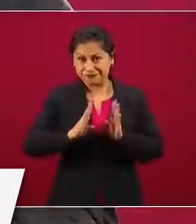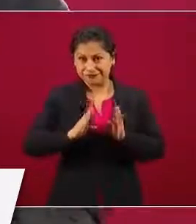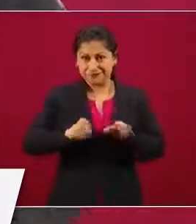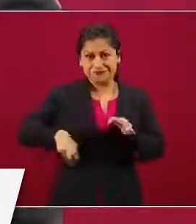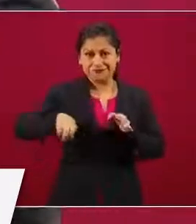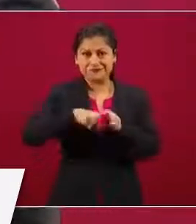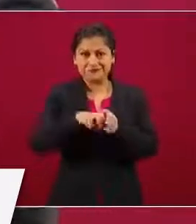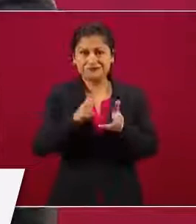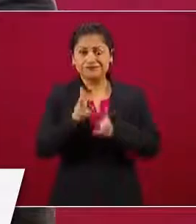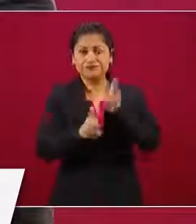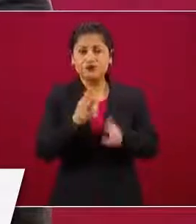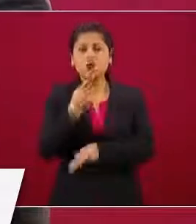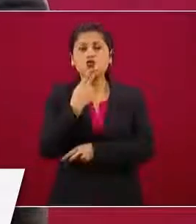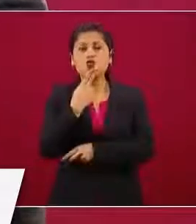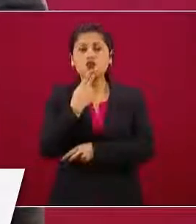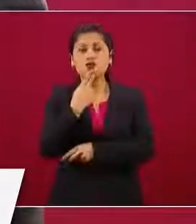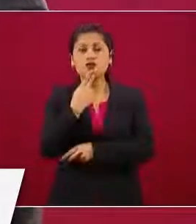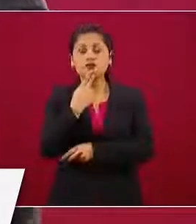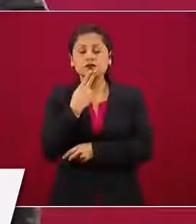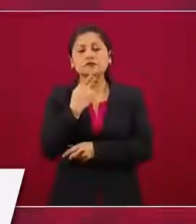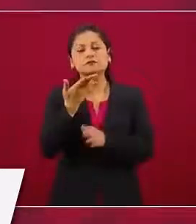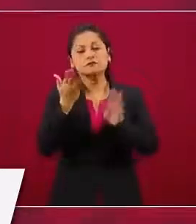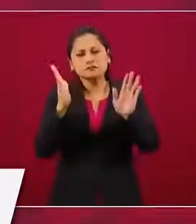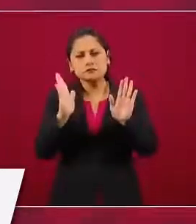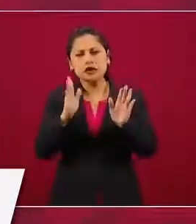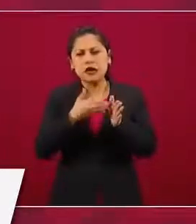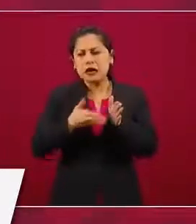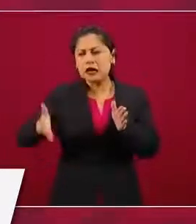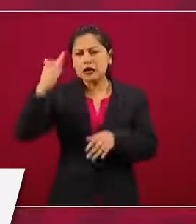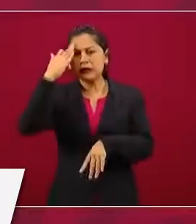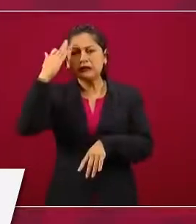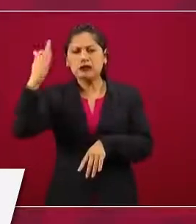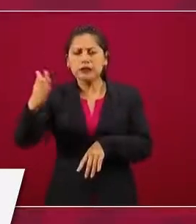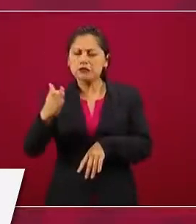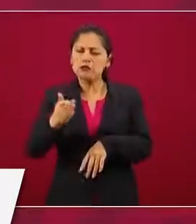Se siguieron haciendo líneas férreas.